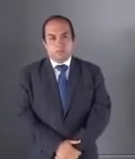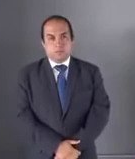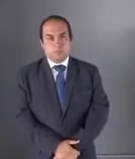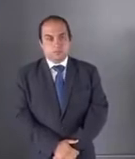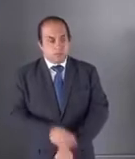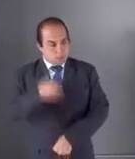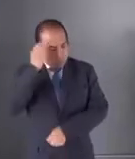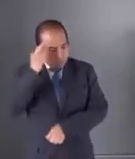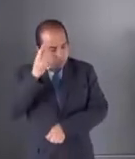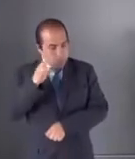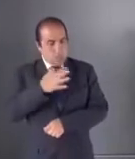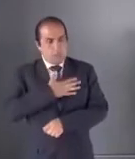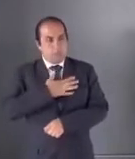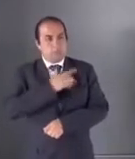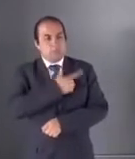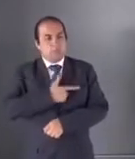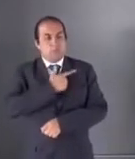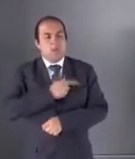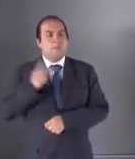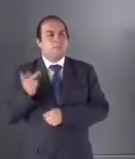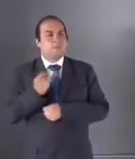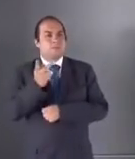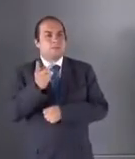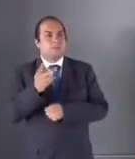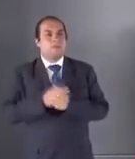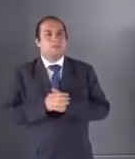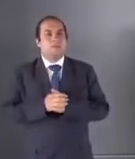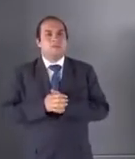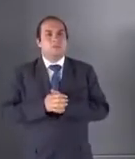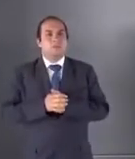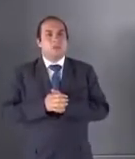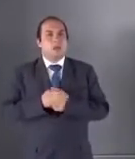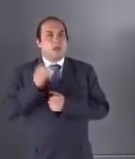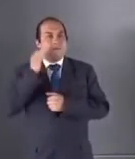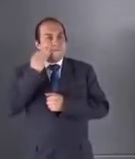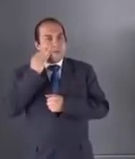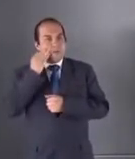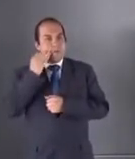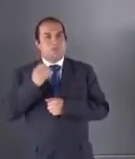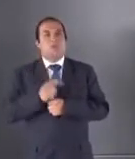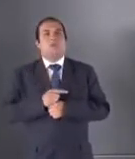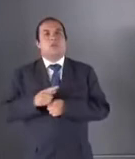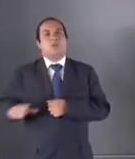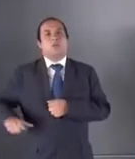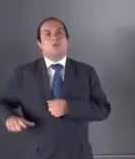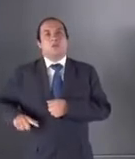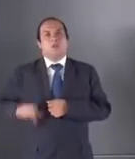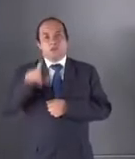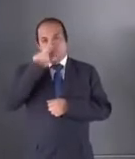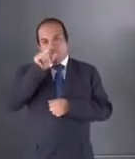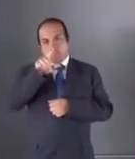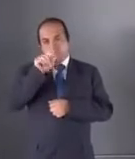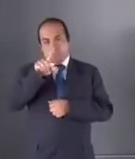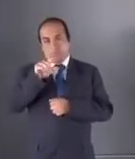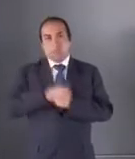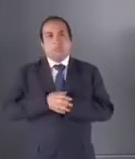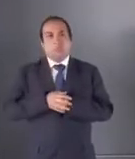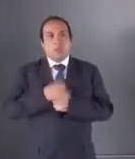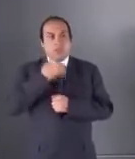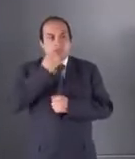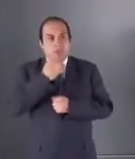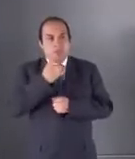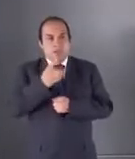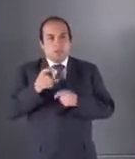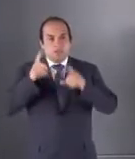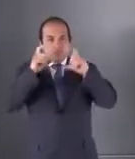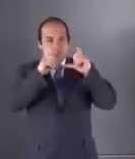Doctora, me gustaría preguntarle, en su cuenta de Facebook, el gobernador de Jalisco, Enrique Alfaro, adjuntaba una serie de